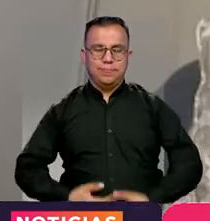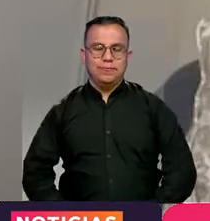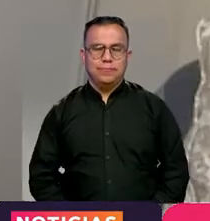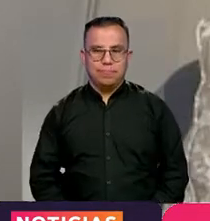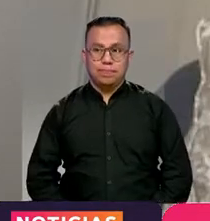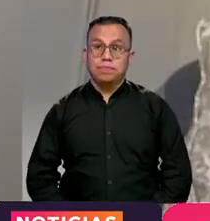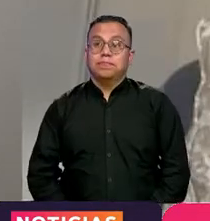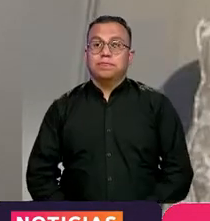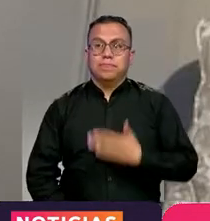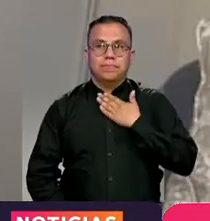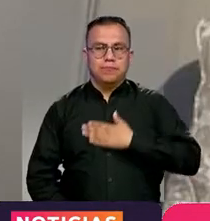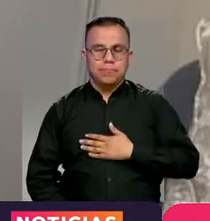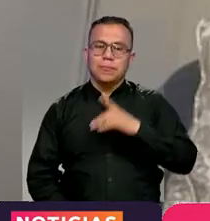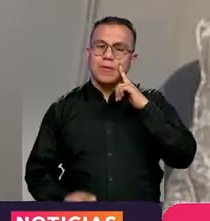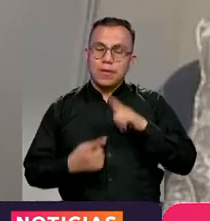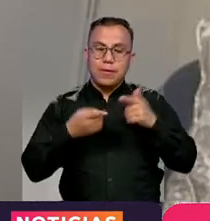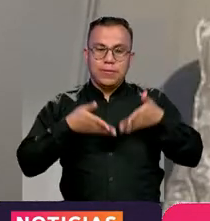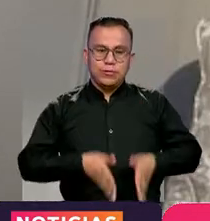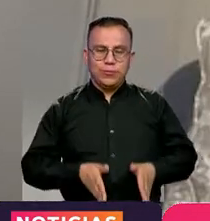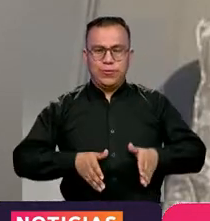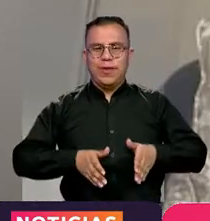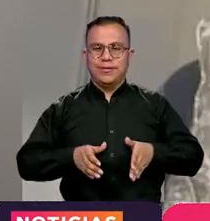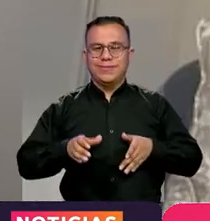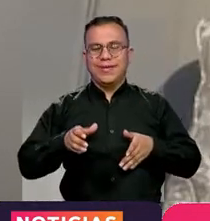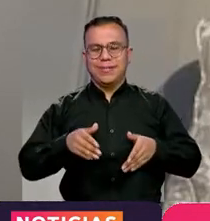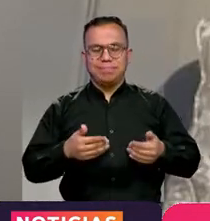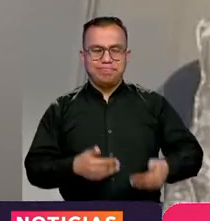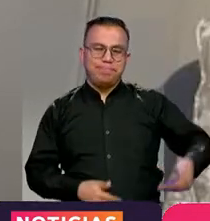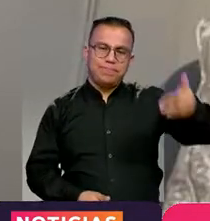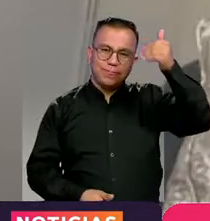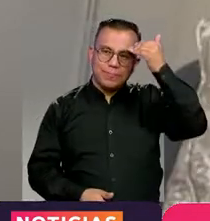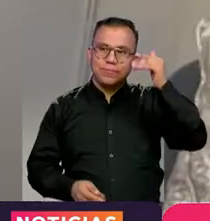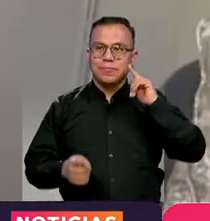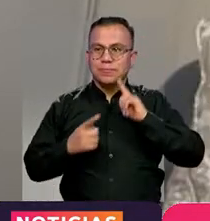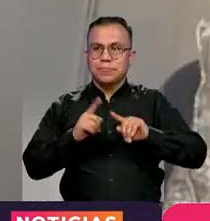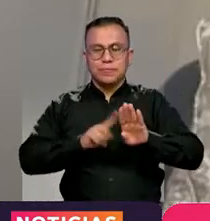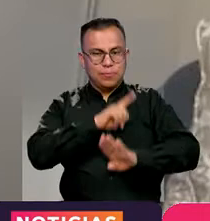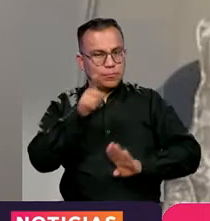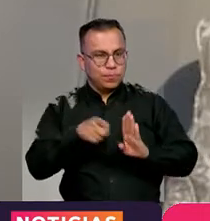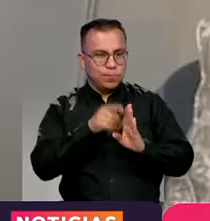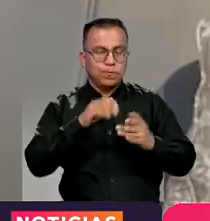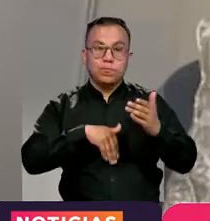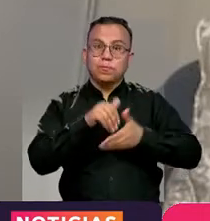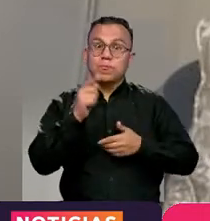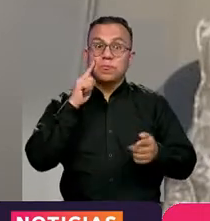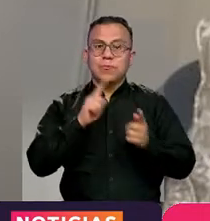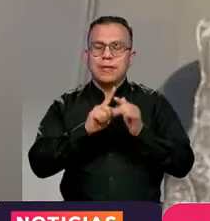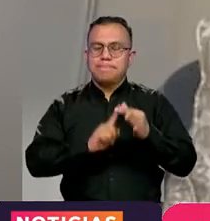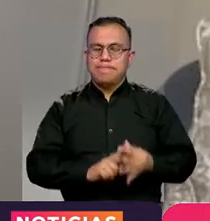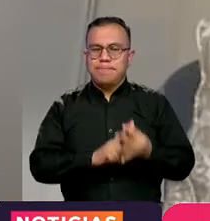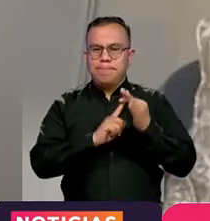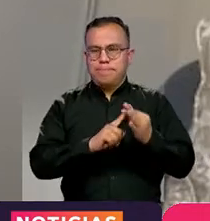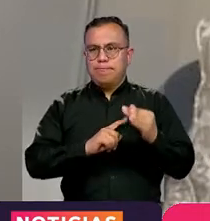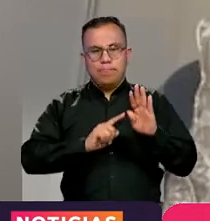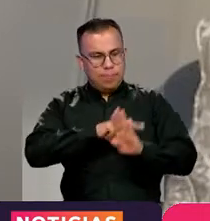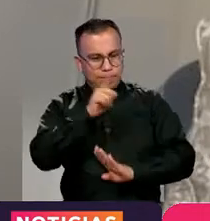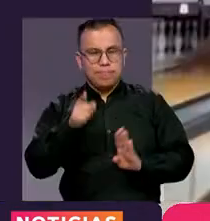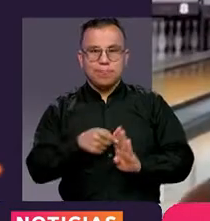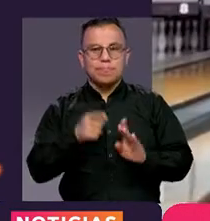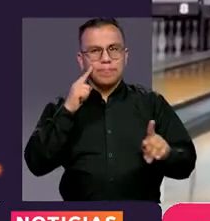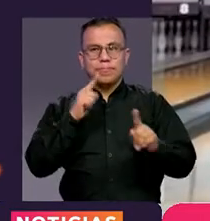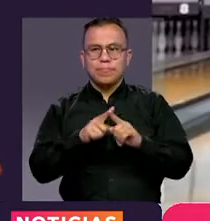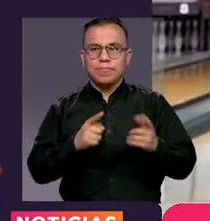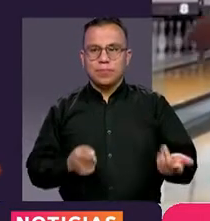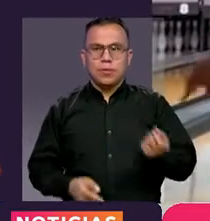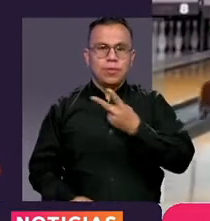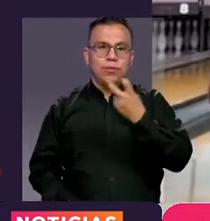es pues, mi ciudad de nacimiento, y ha sido uno de los privilegios más grandes que he tenido en mi carrera. Con